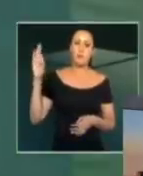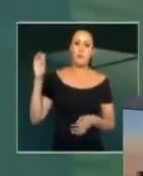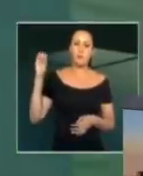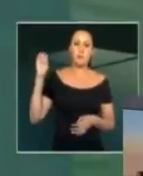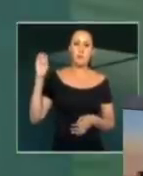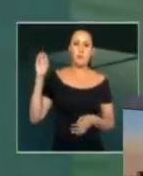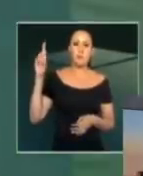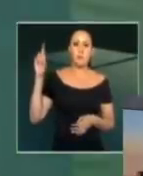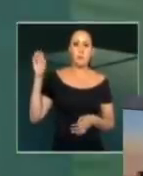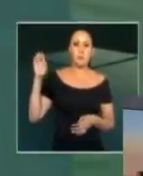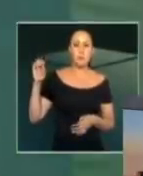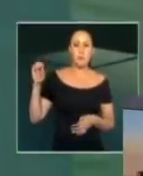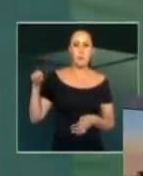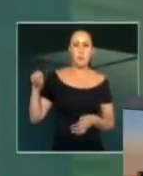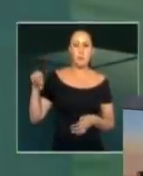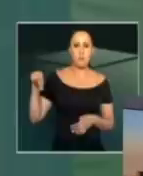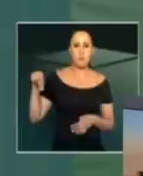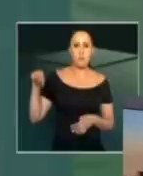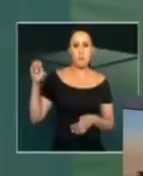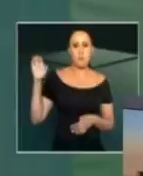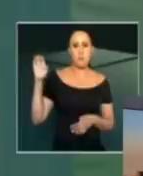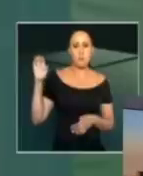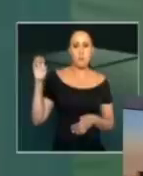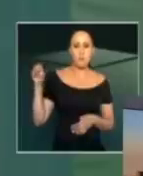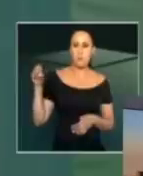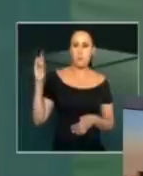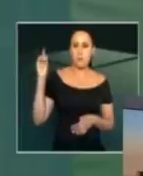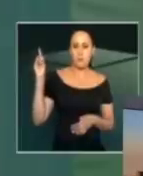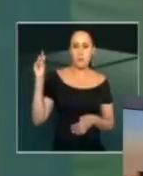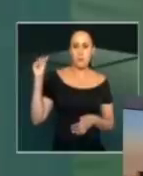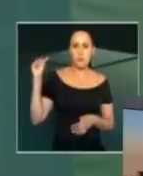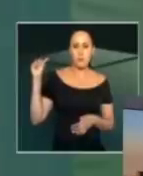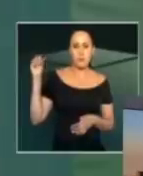población joven en promedio.